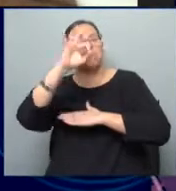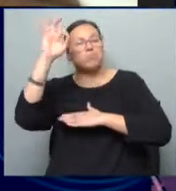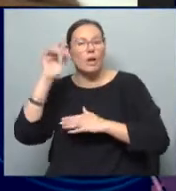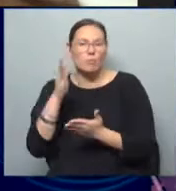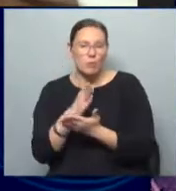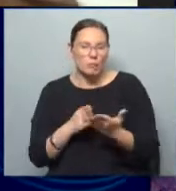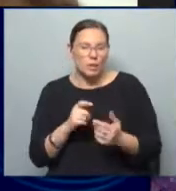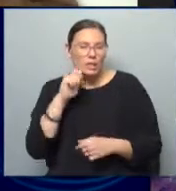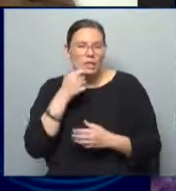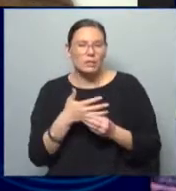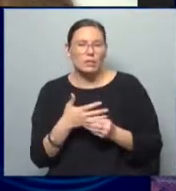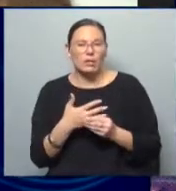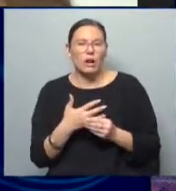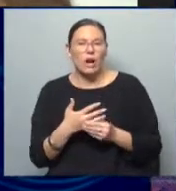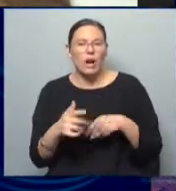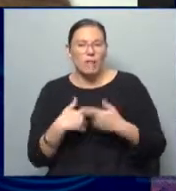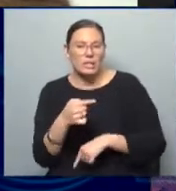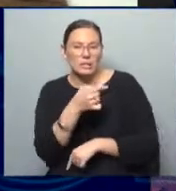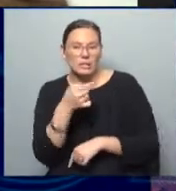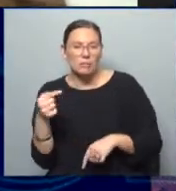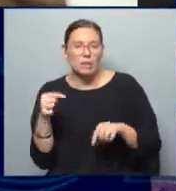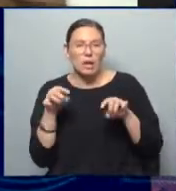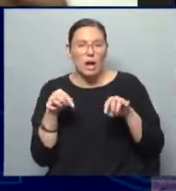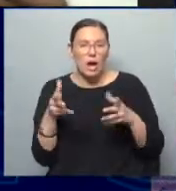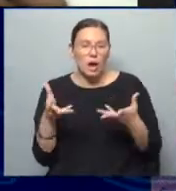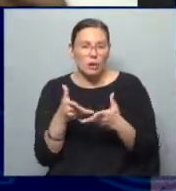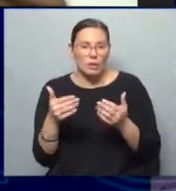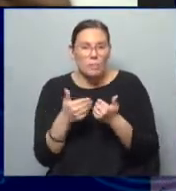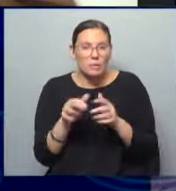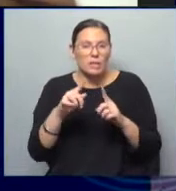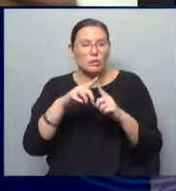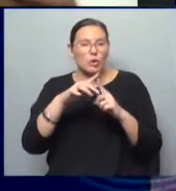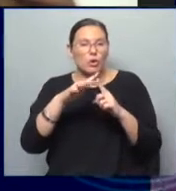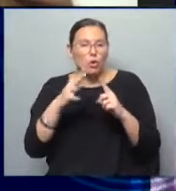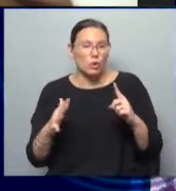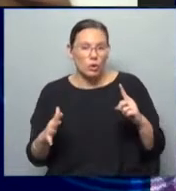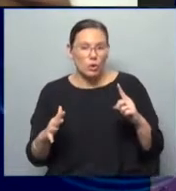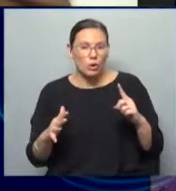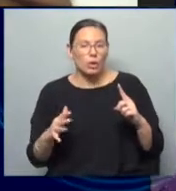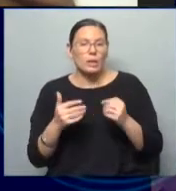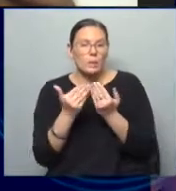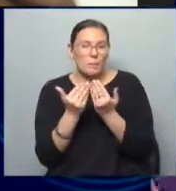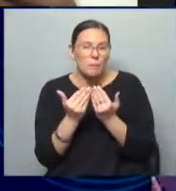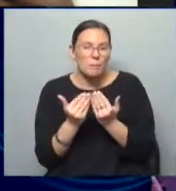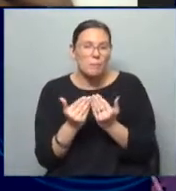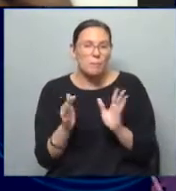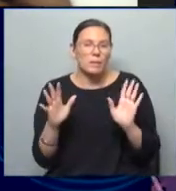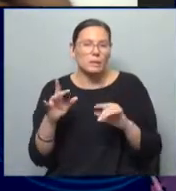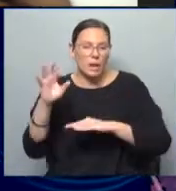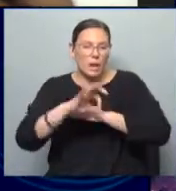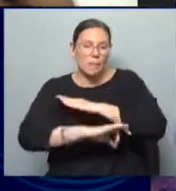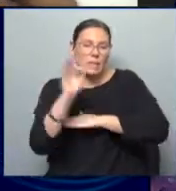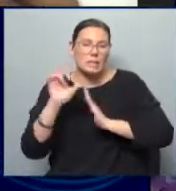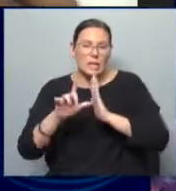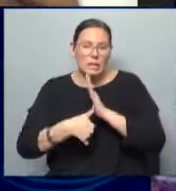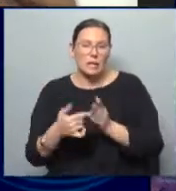Con poético. el avance de la semana, creo que vamos a ver solo noche, ¿no? Porque acá estamos entrando al otoño. Y bueno, va a empezar a amanecer más tarde, pero